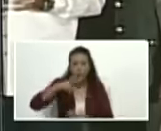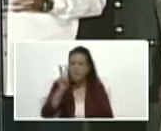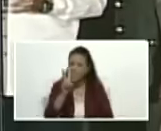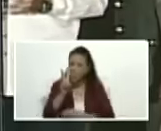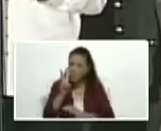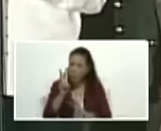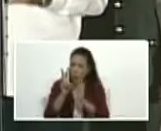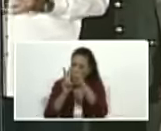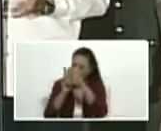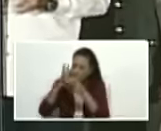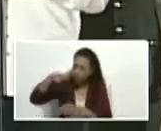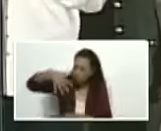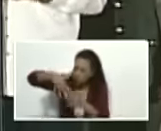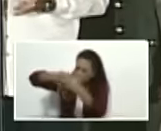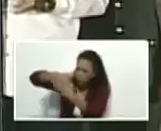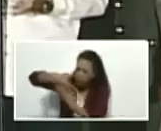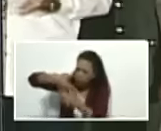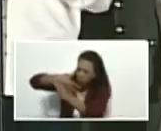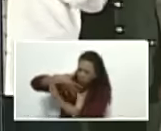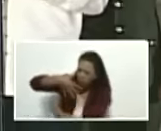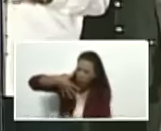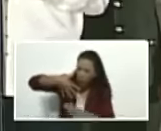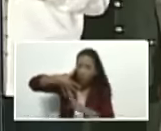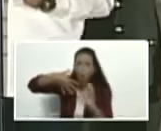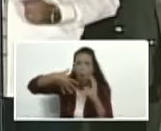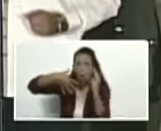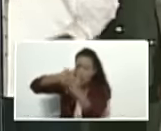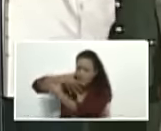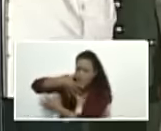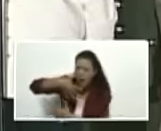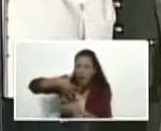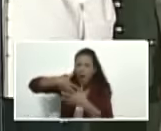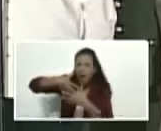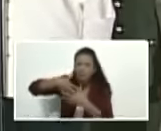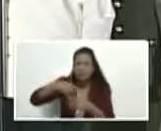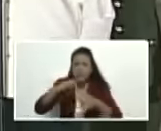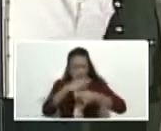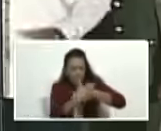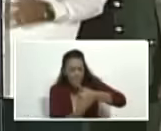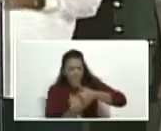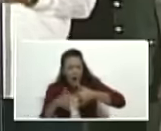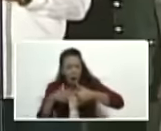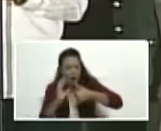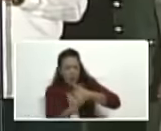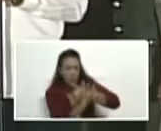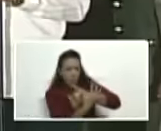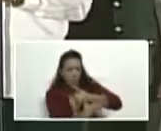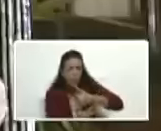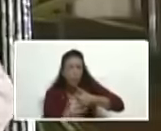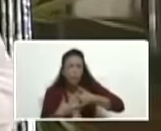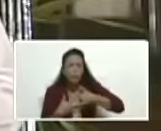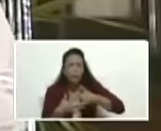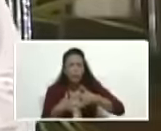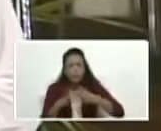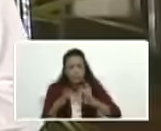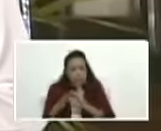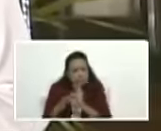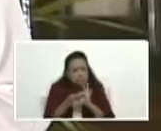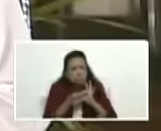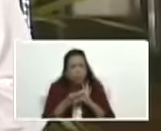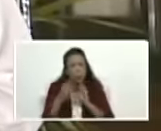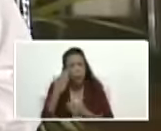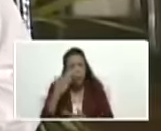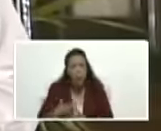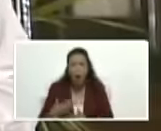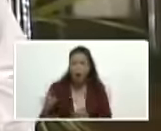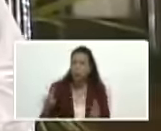de cooperación, de hermandad, de entendimiento. Y creo que es lo que ha prevalecido como espíritu en el encuentro,